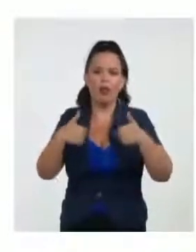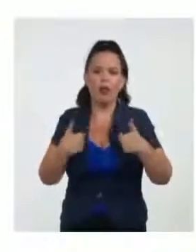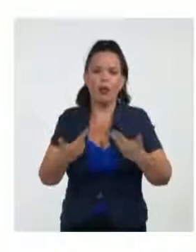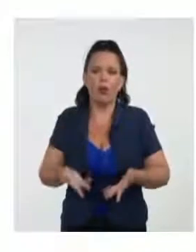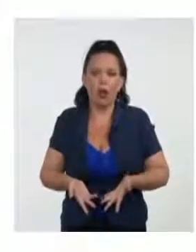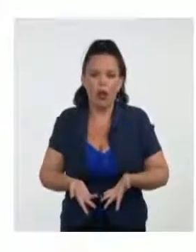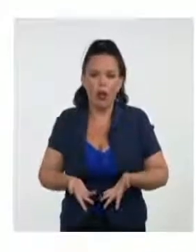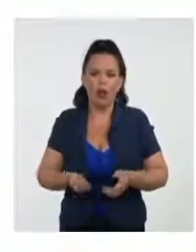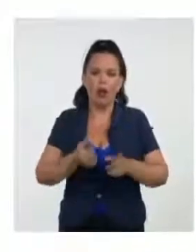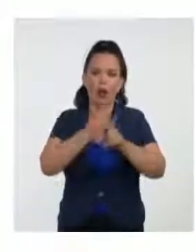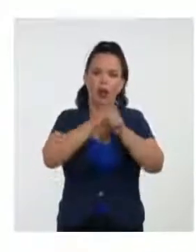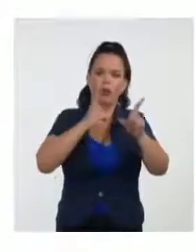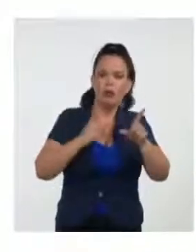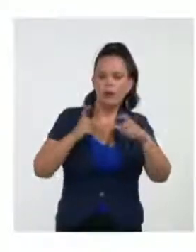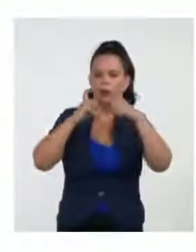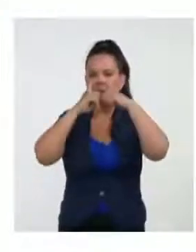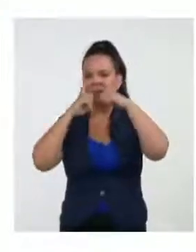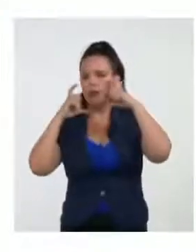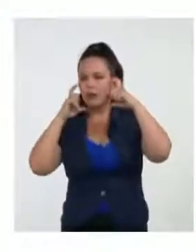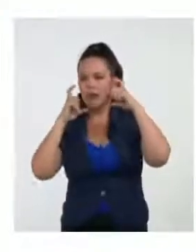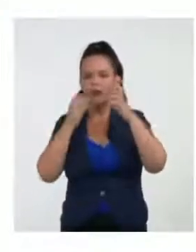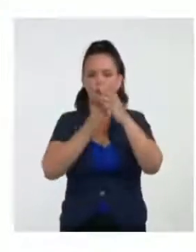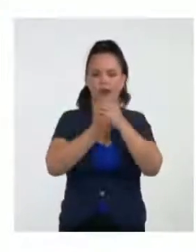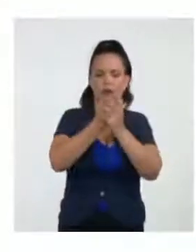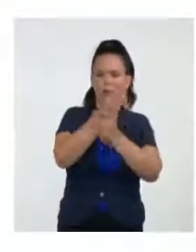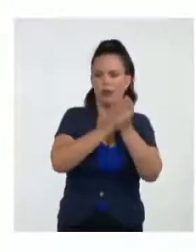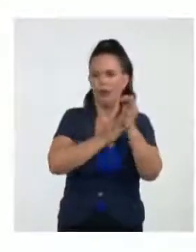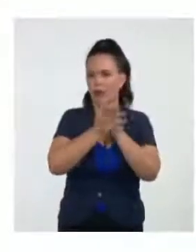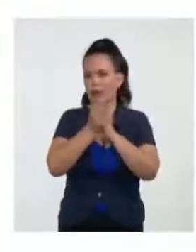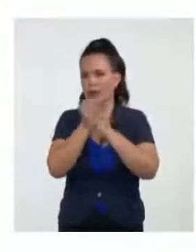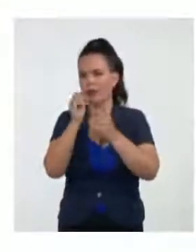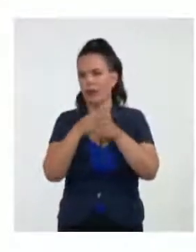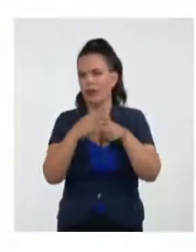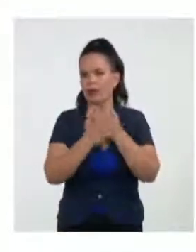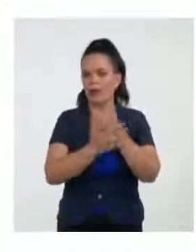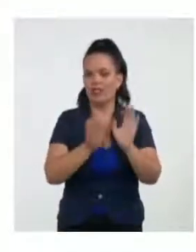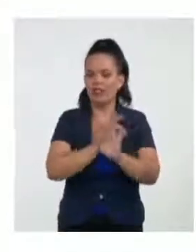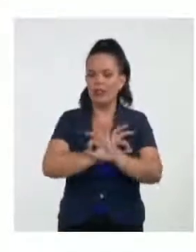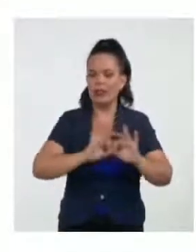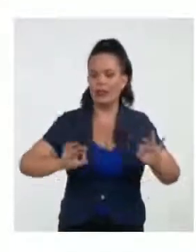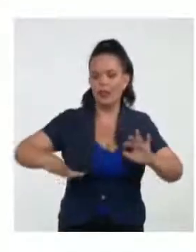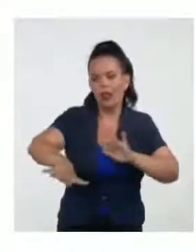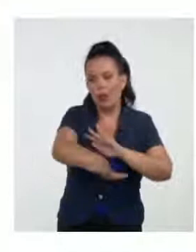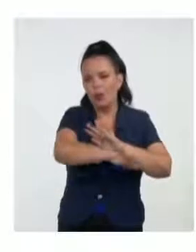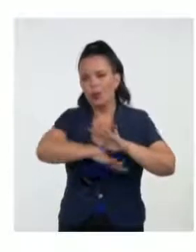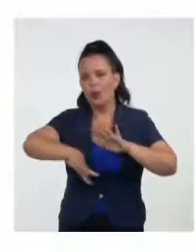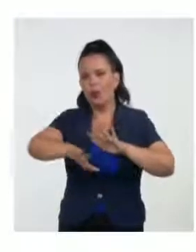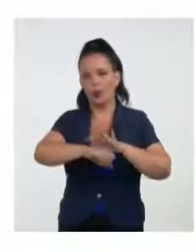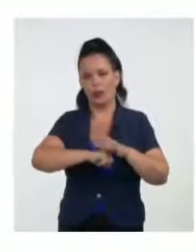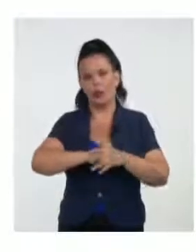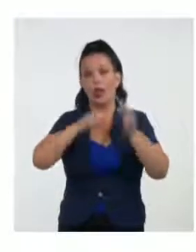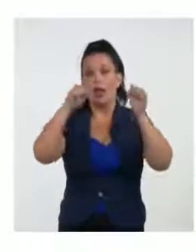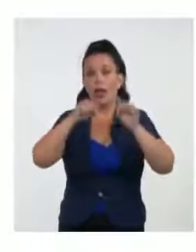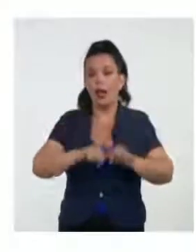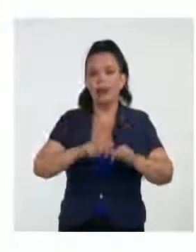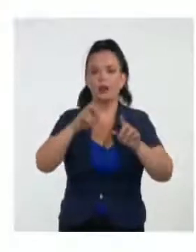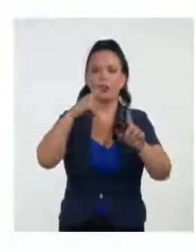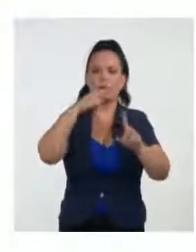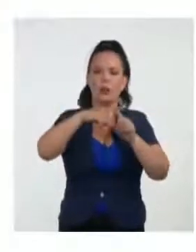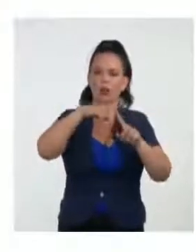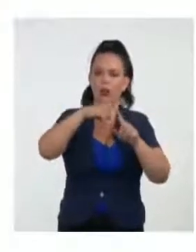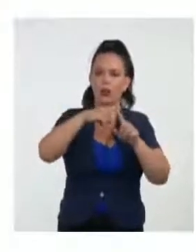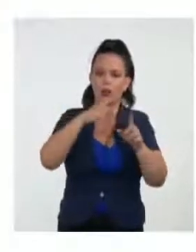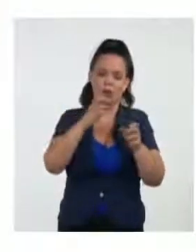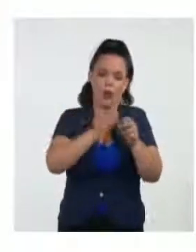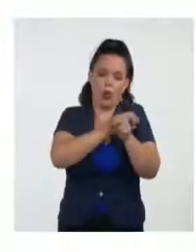más alejadas, pues entonces evidentemente tienen mayor incertidumbre. Además, estamos hablando de una epidemia que tiene